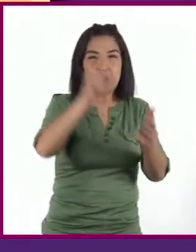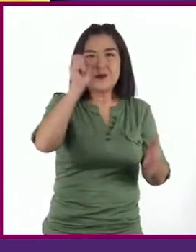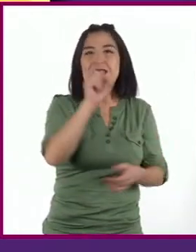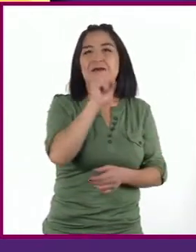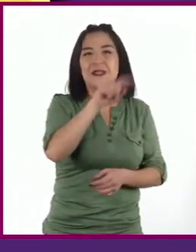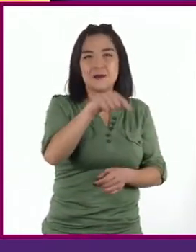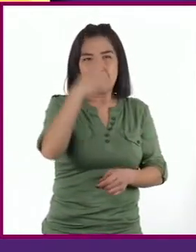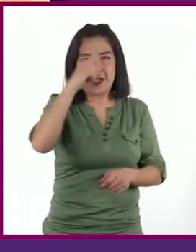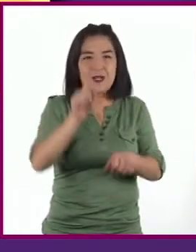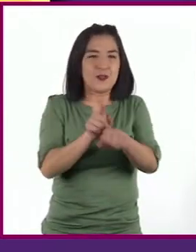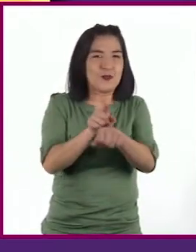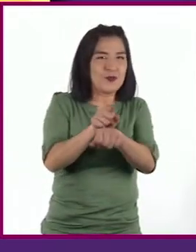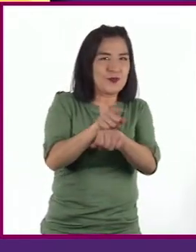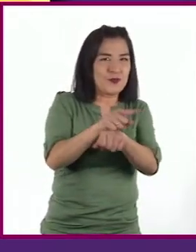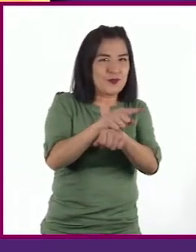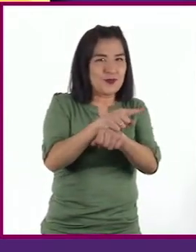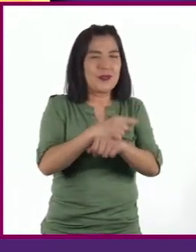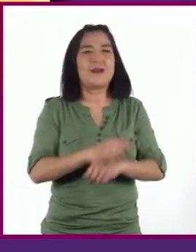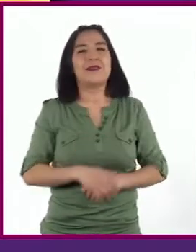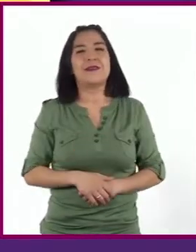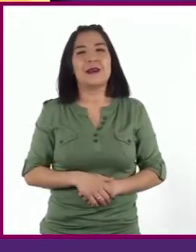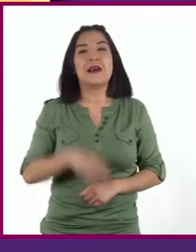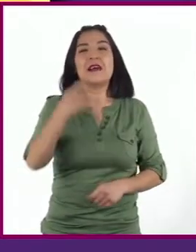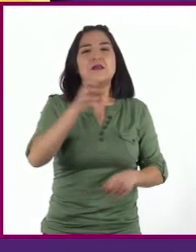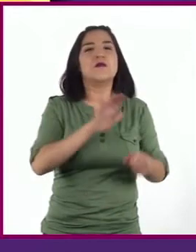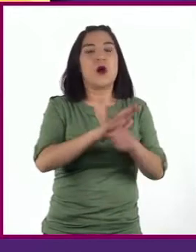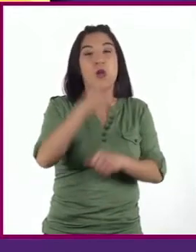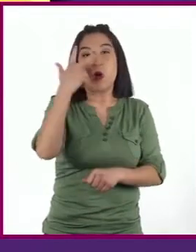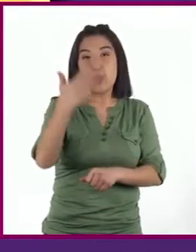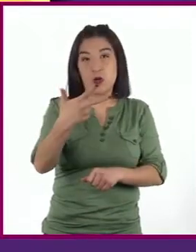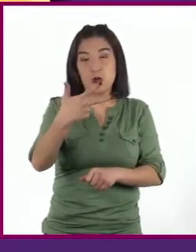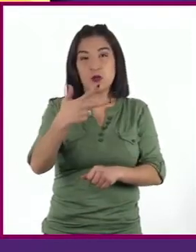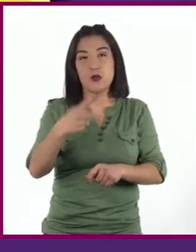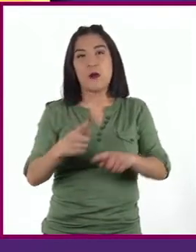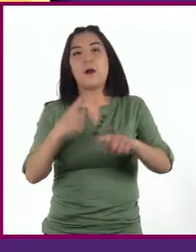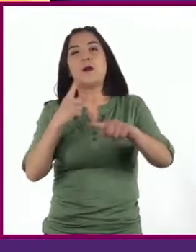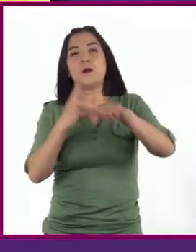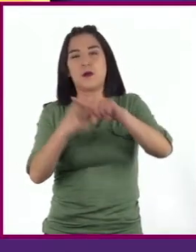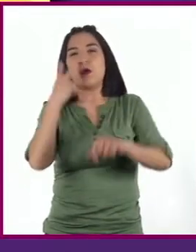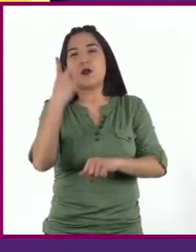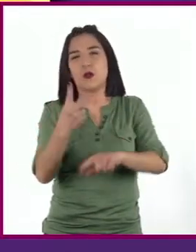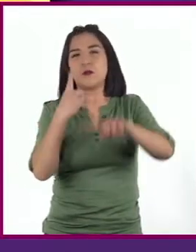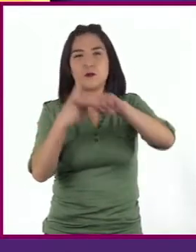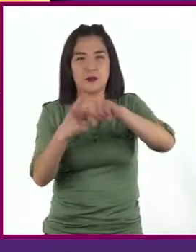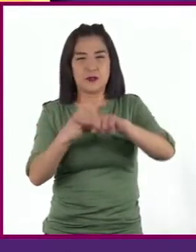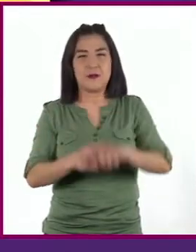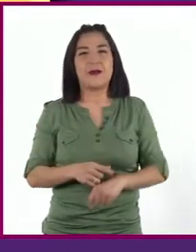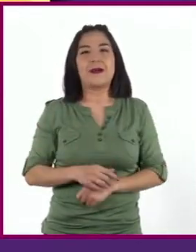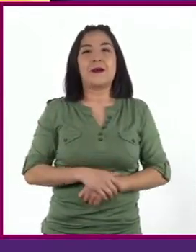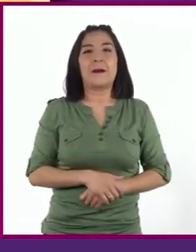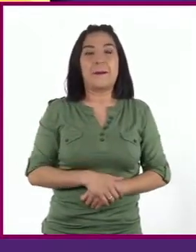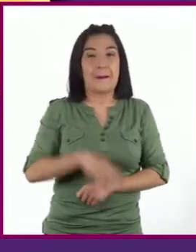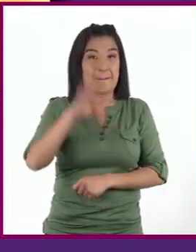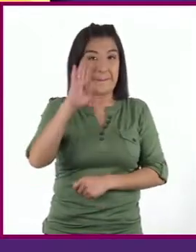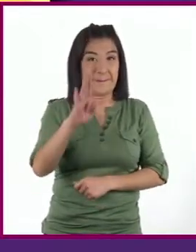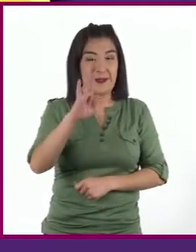rotar. Sus coordenadas son 8 positivo y 2 positivo. Para el vértice